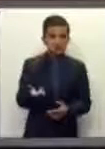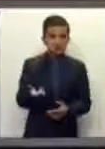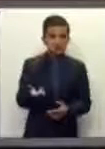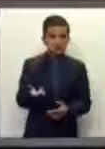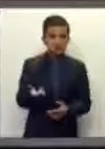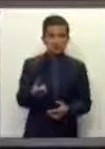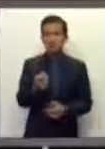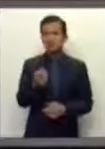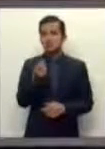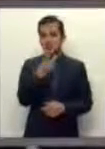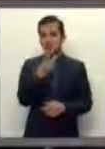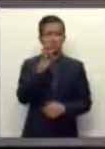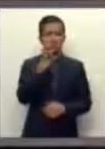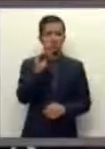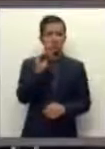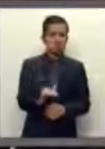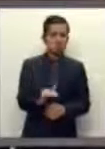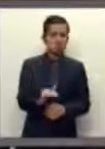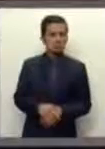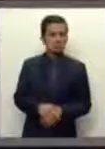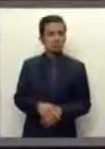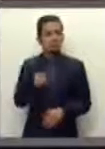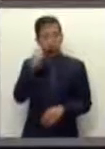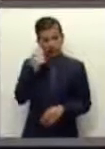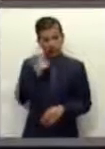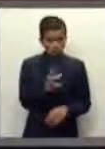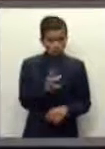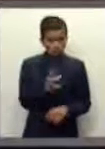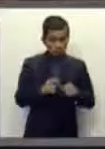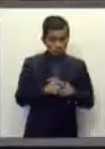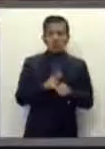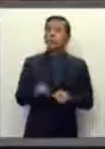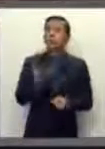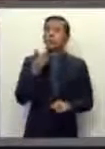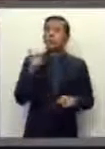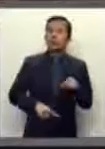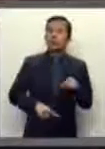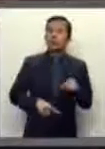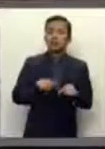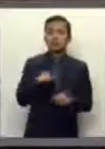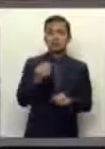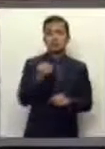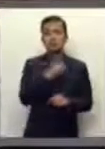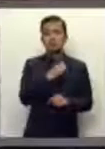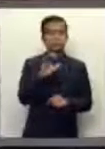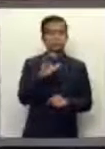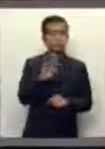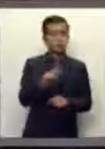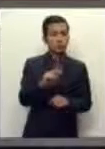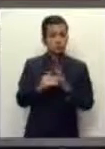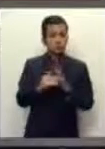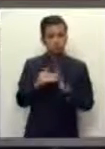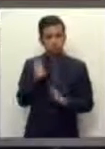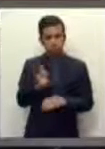del 3%. Y en el caso de la economía social se le recortaron 950 millones de pesos.